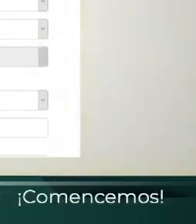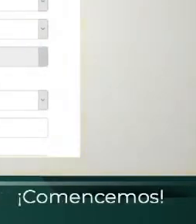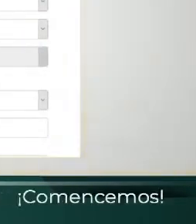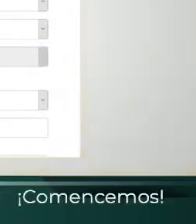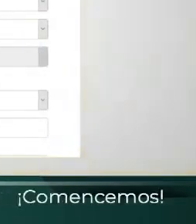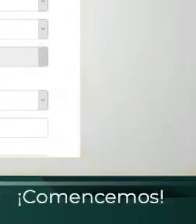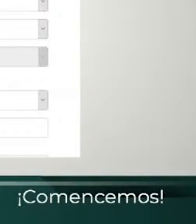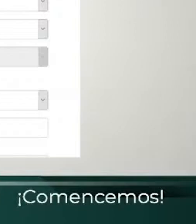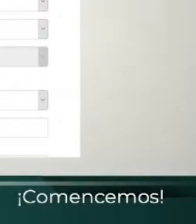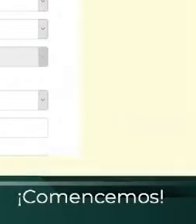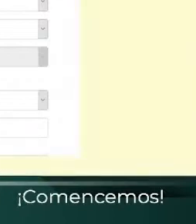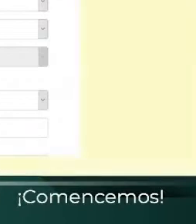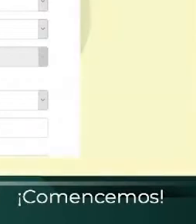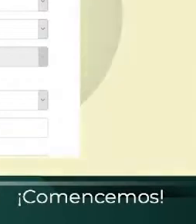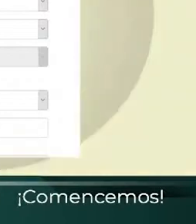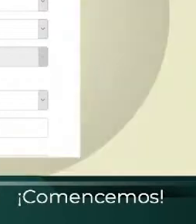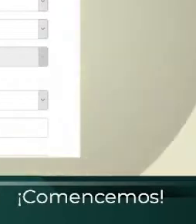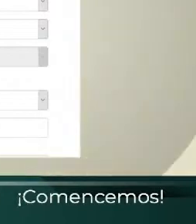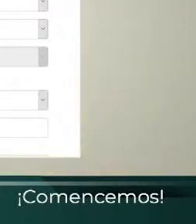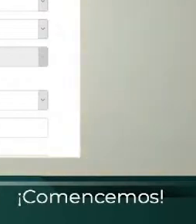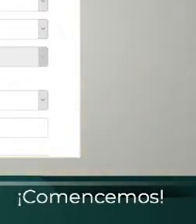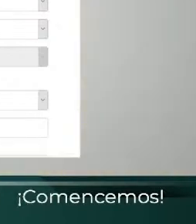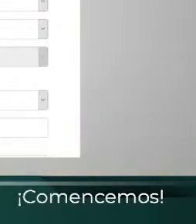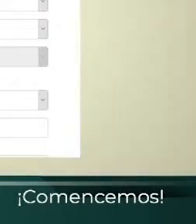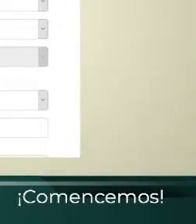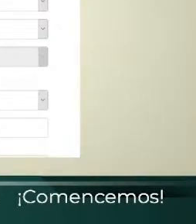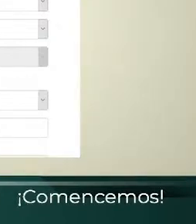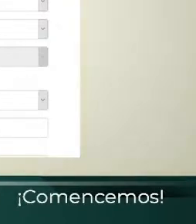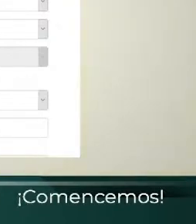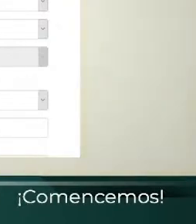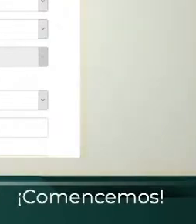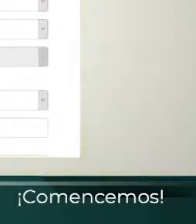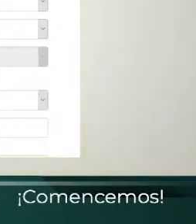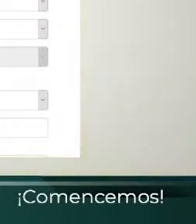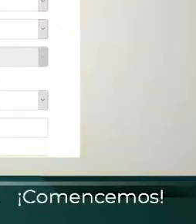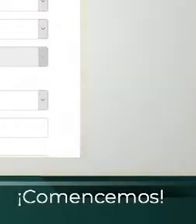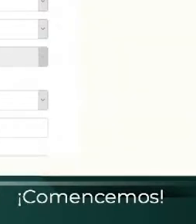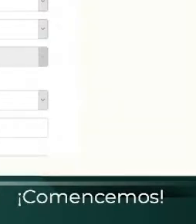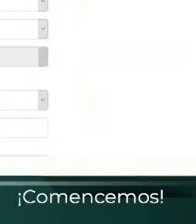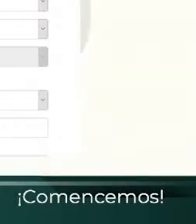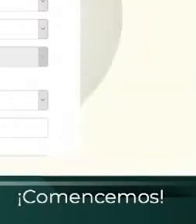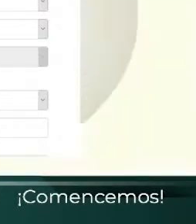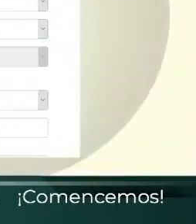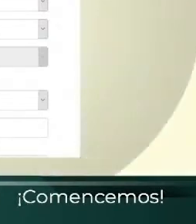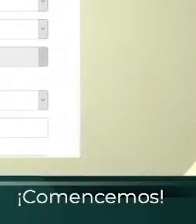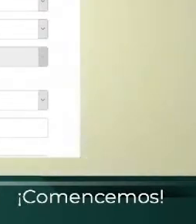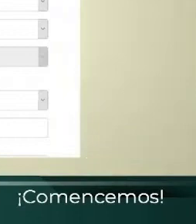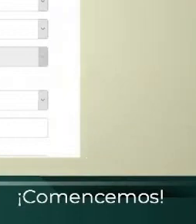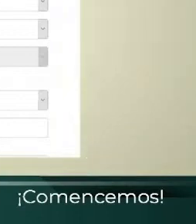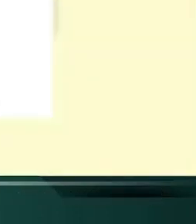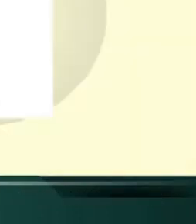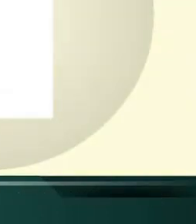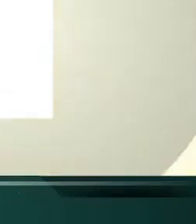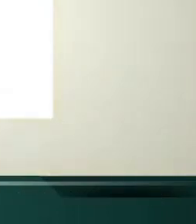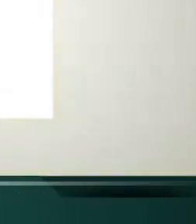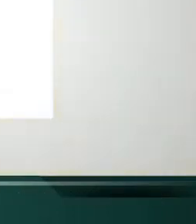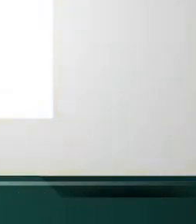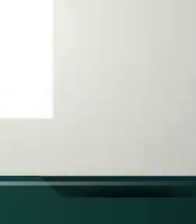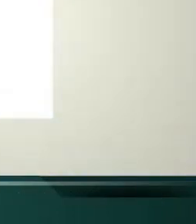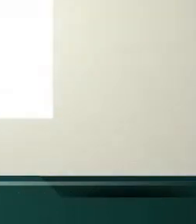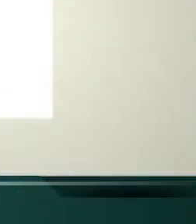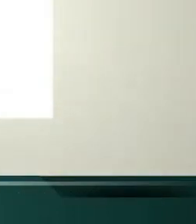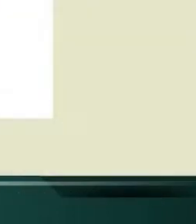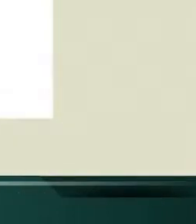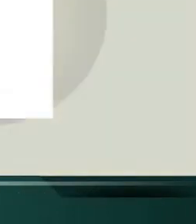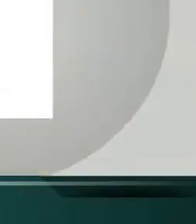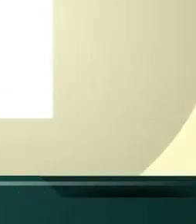en otras déjalas en blanco o con la información que ya aparece. Comencemos. En la